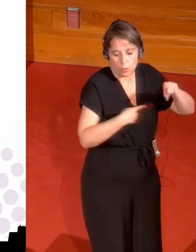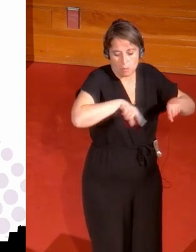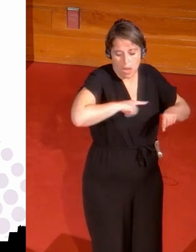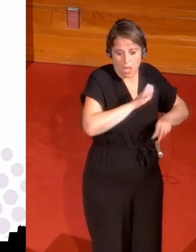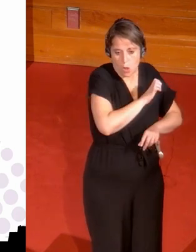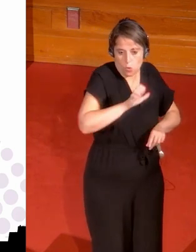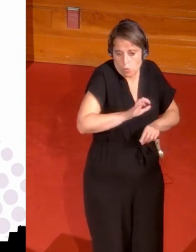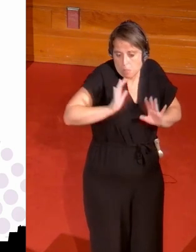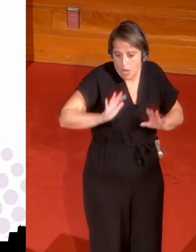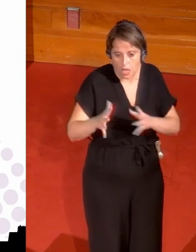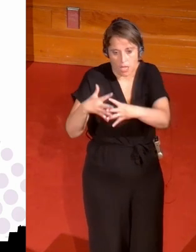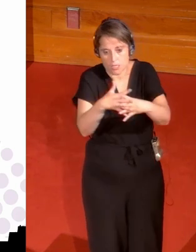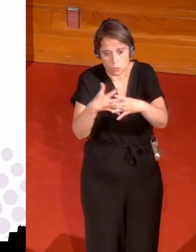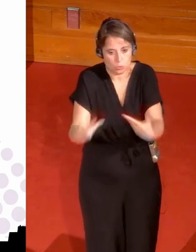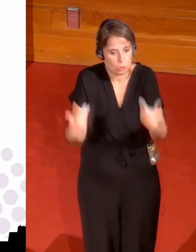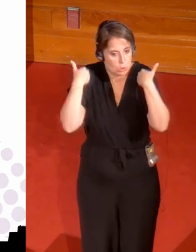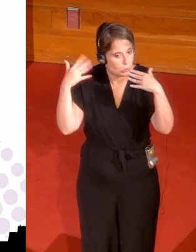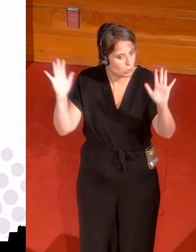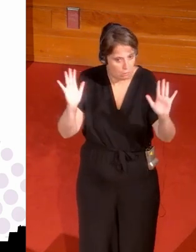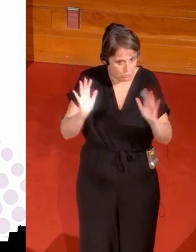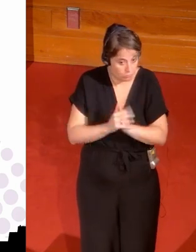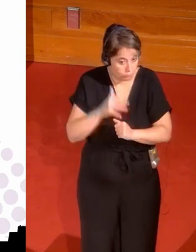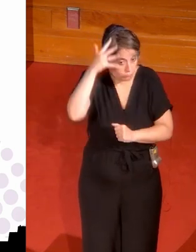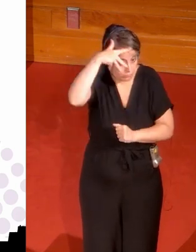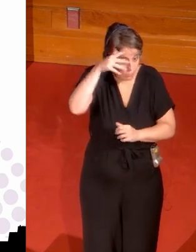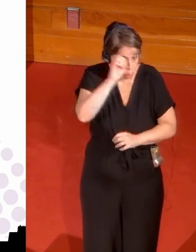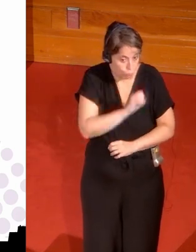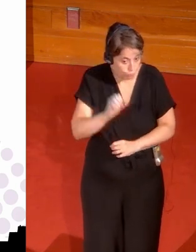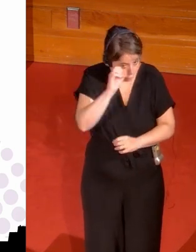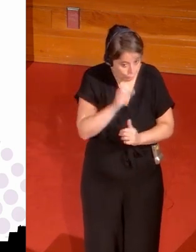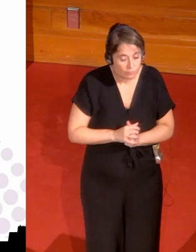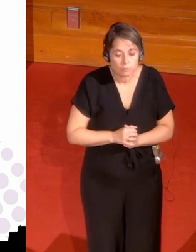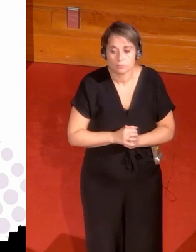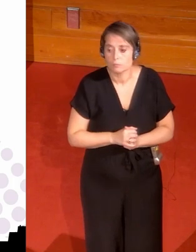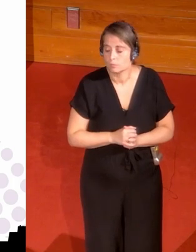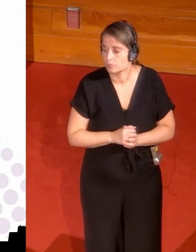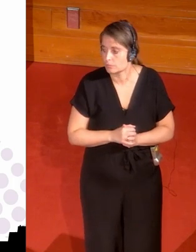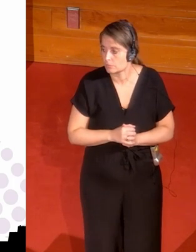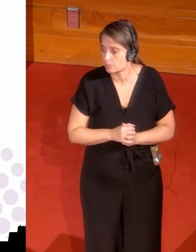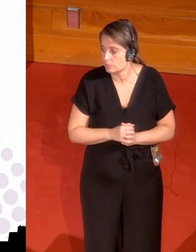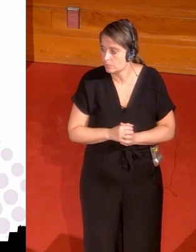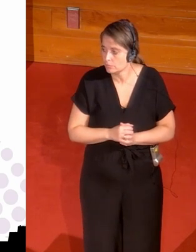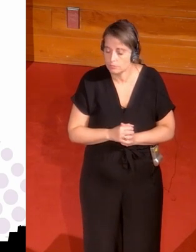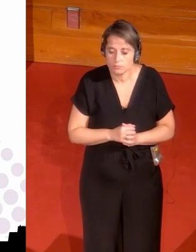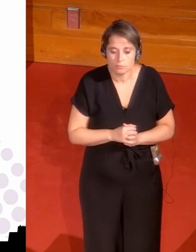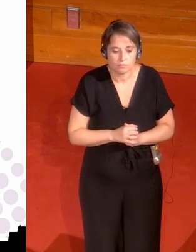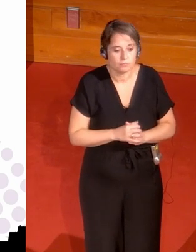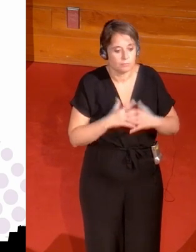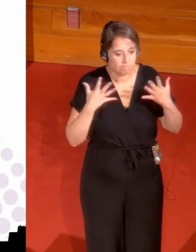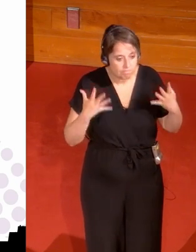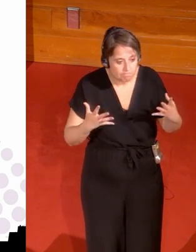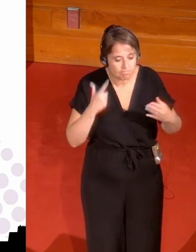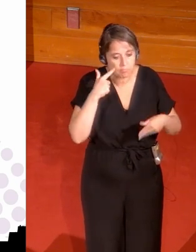Europa Y bueno pues que lo asumamos Nosotros con lo cual eh al margen de que los